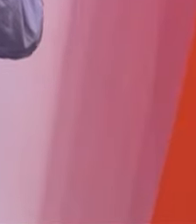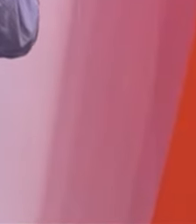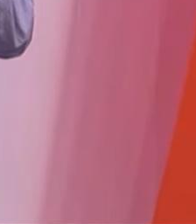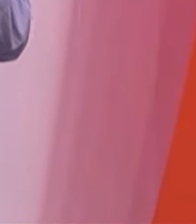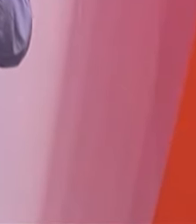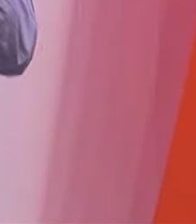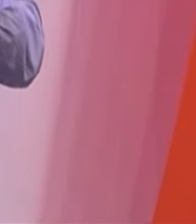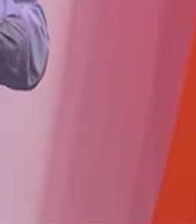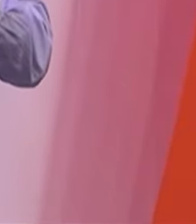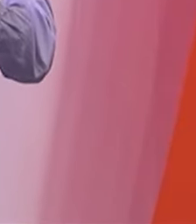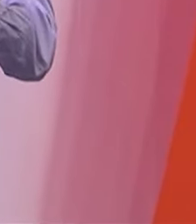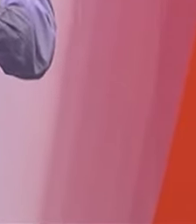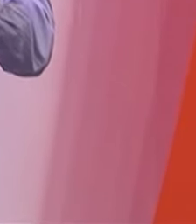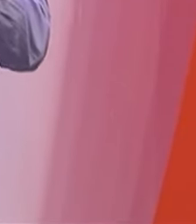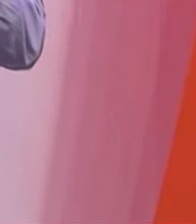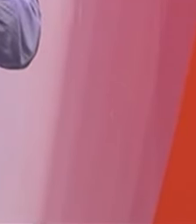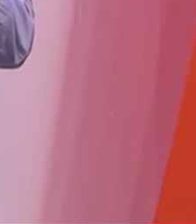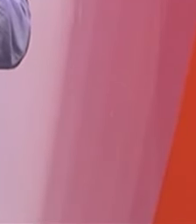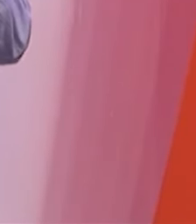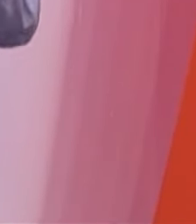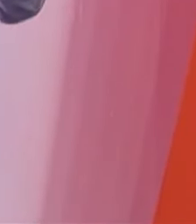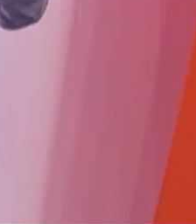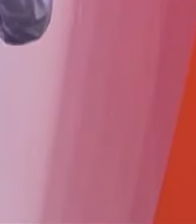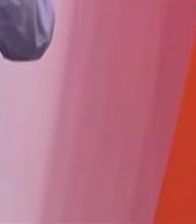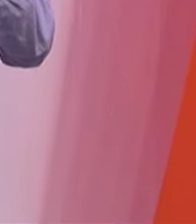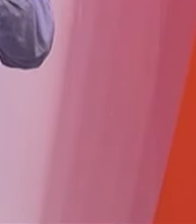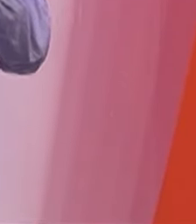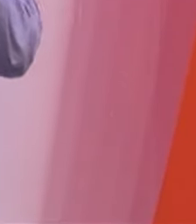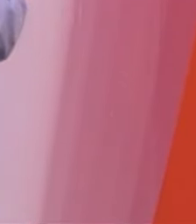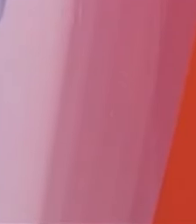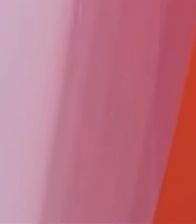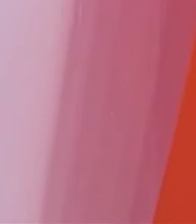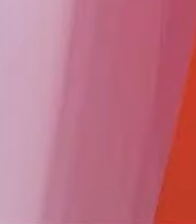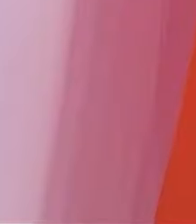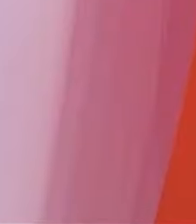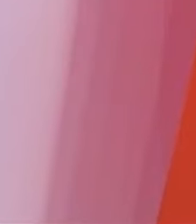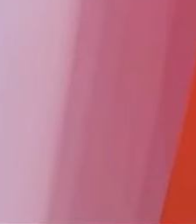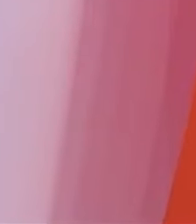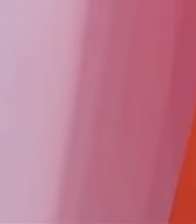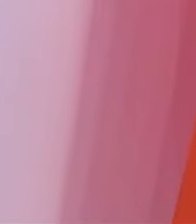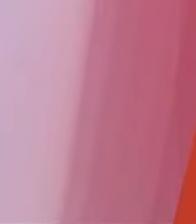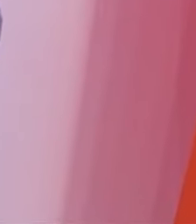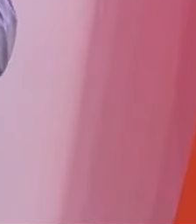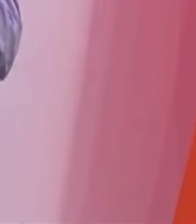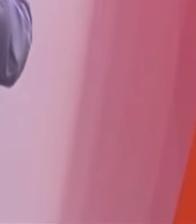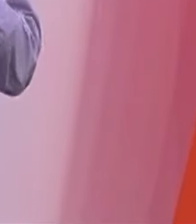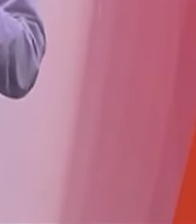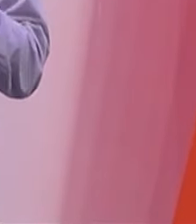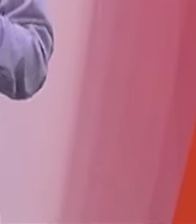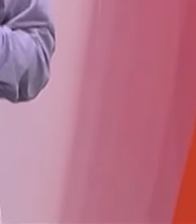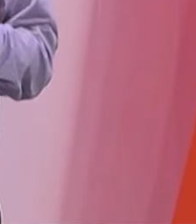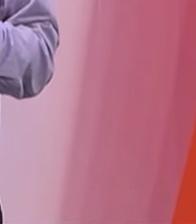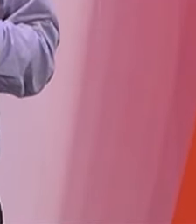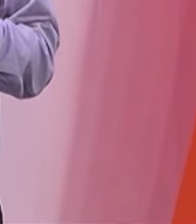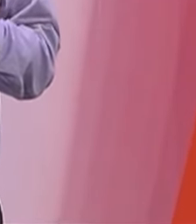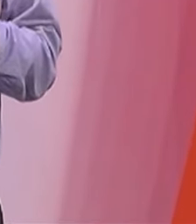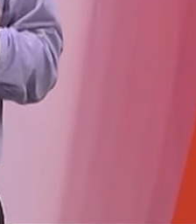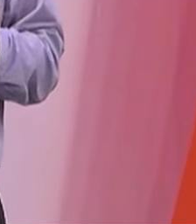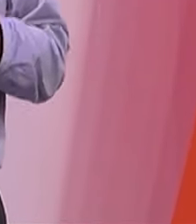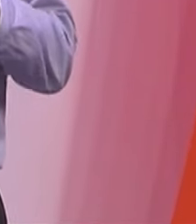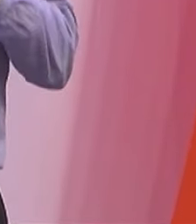Él es nuestro profesor, no, él no es nuestro profesor, todo en español aquí y luego en inglés. Podemos utilizar un cuaderno